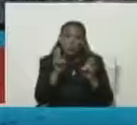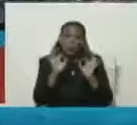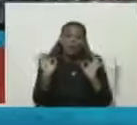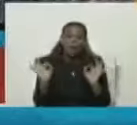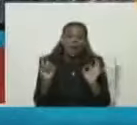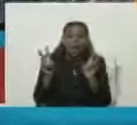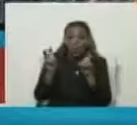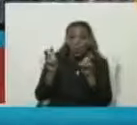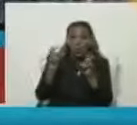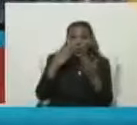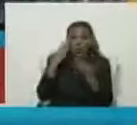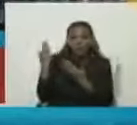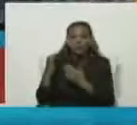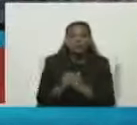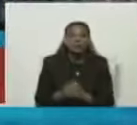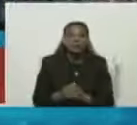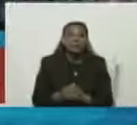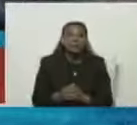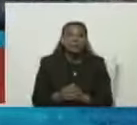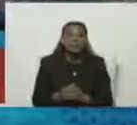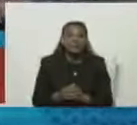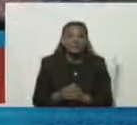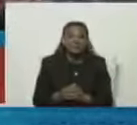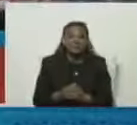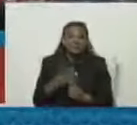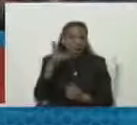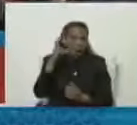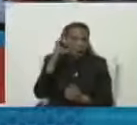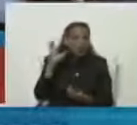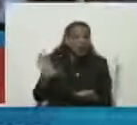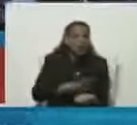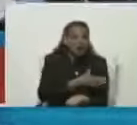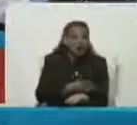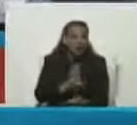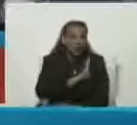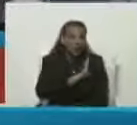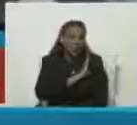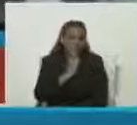¿Algo nuevo? ¿Ah? ¿Quieren escuchar, Cubiro?